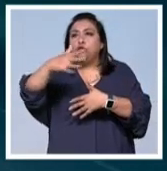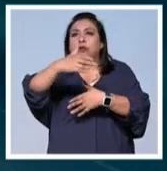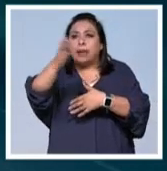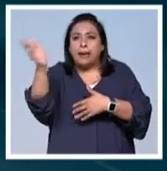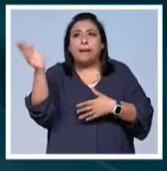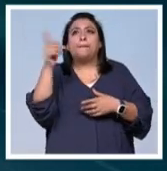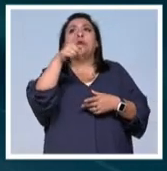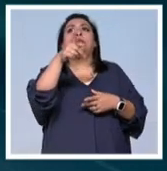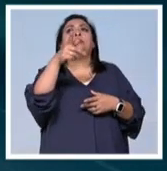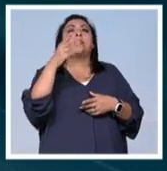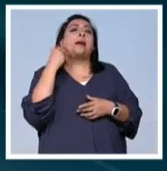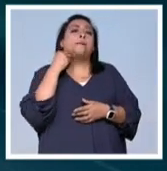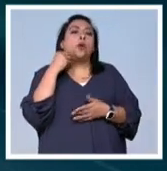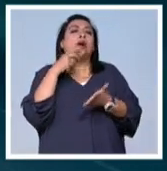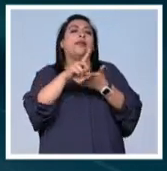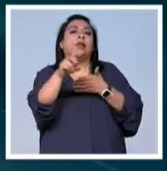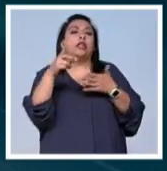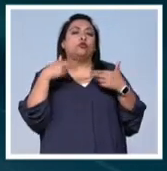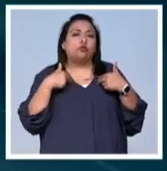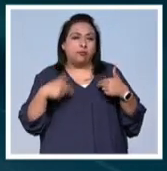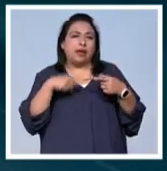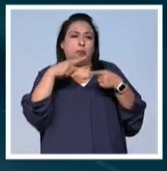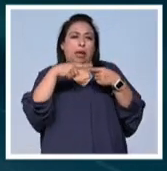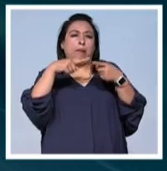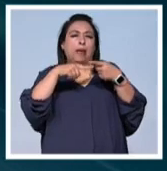abogada de Derechos Humanos